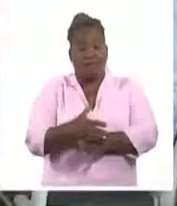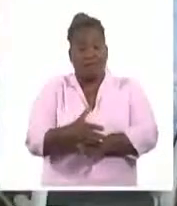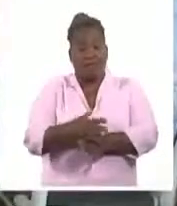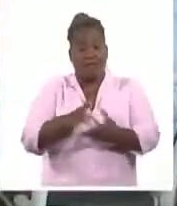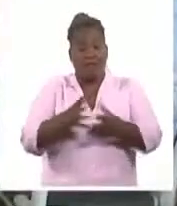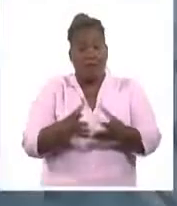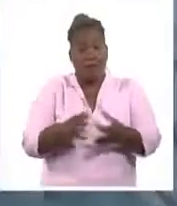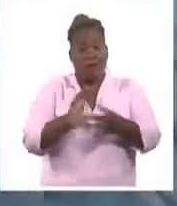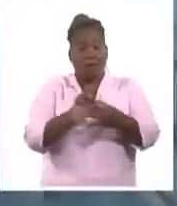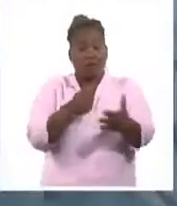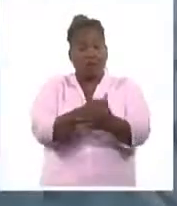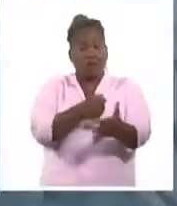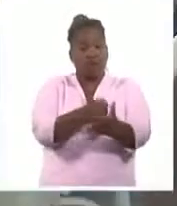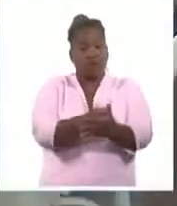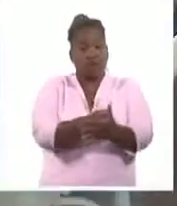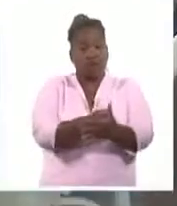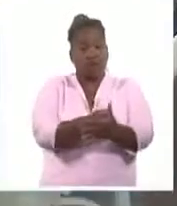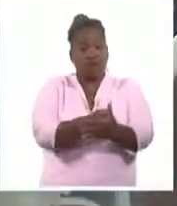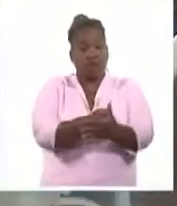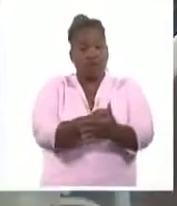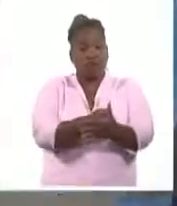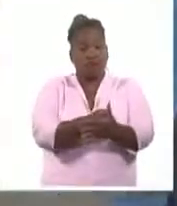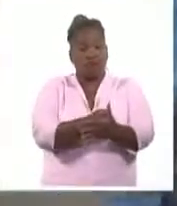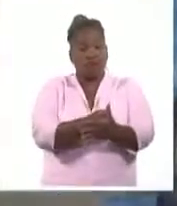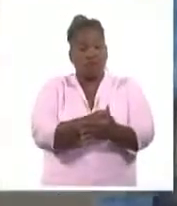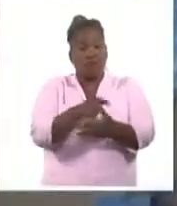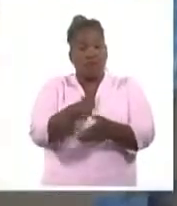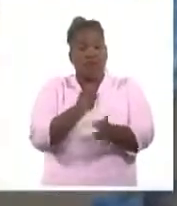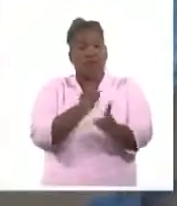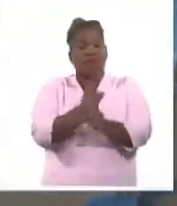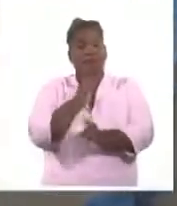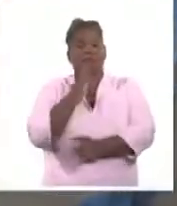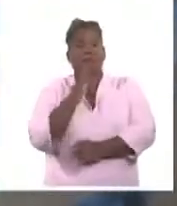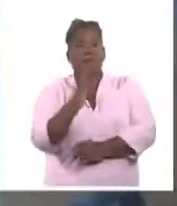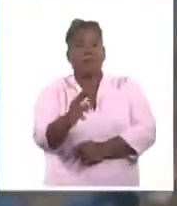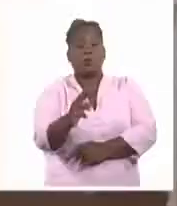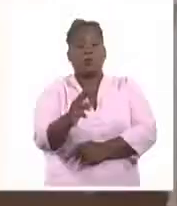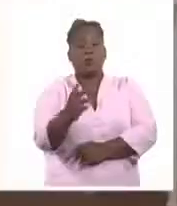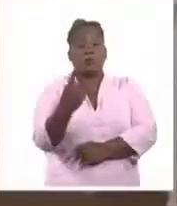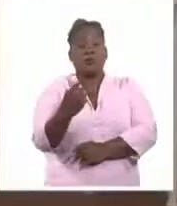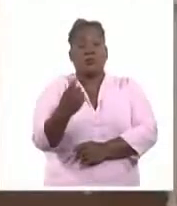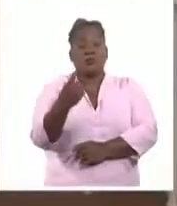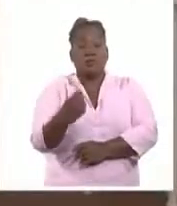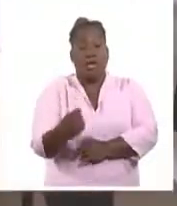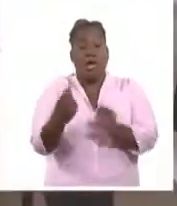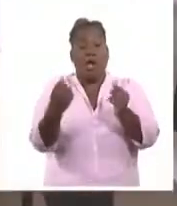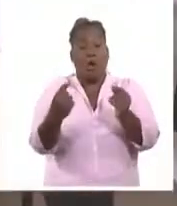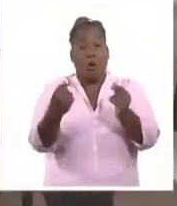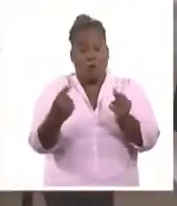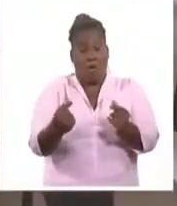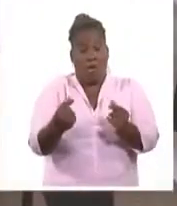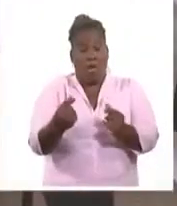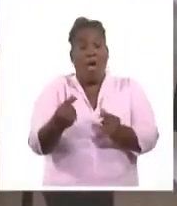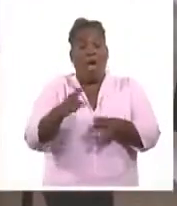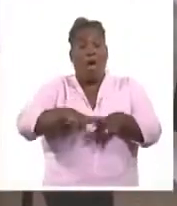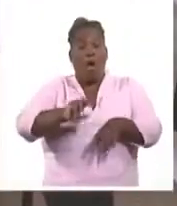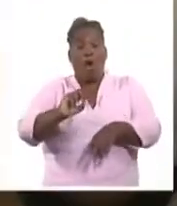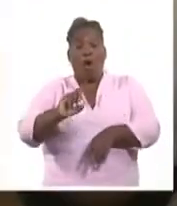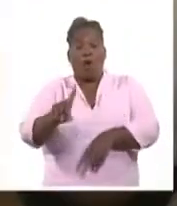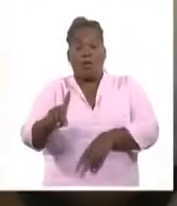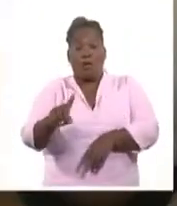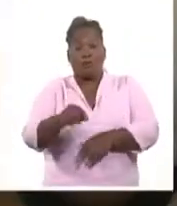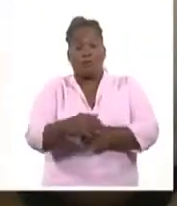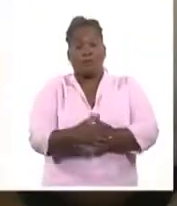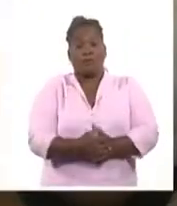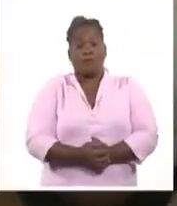gestión. Es también un esfuerzo para encontrar respuestas a las necesidades de la economía holguinera en sus propias